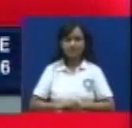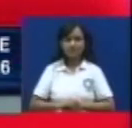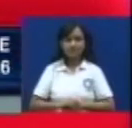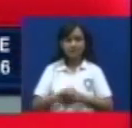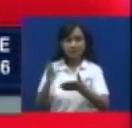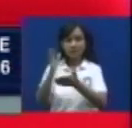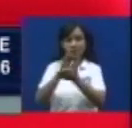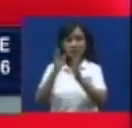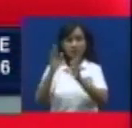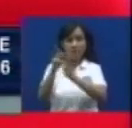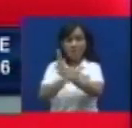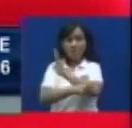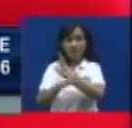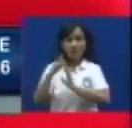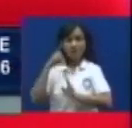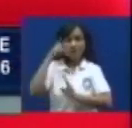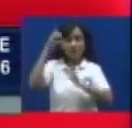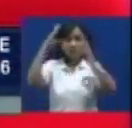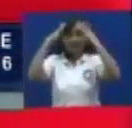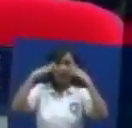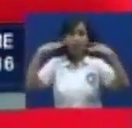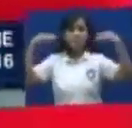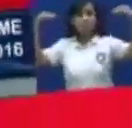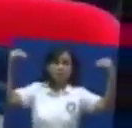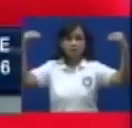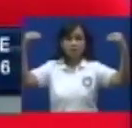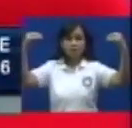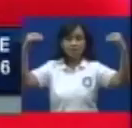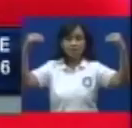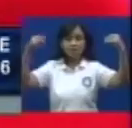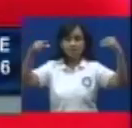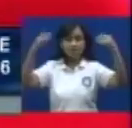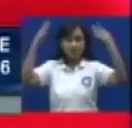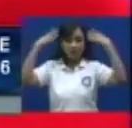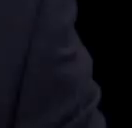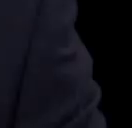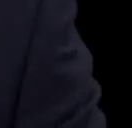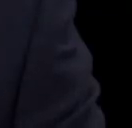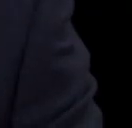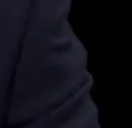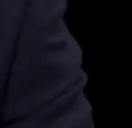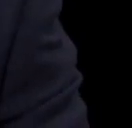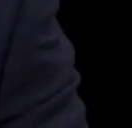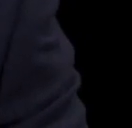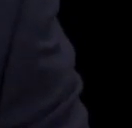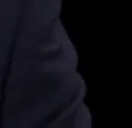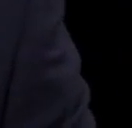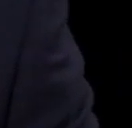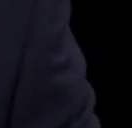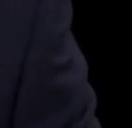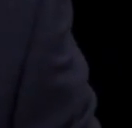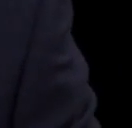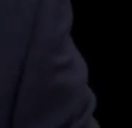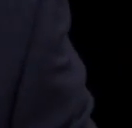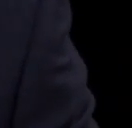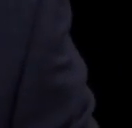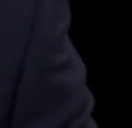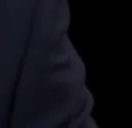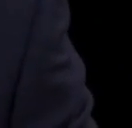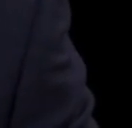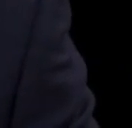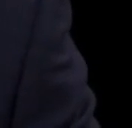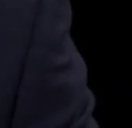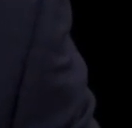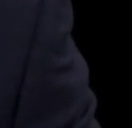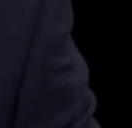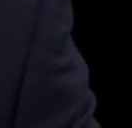explotaron en un país desarrollado, en Japón. ¿Cuál epidemia en Japón? Eso me recuerda a otro carismático